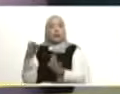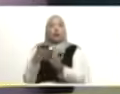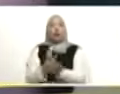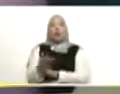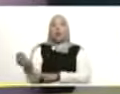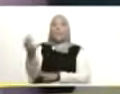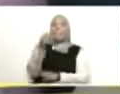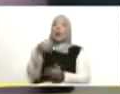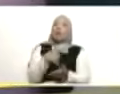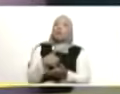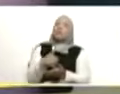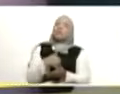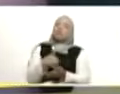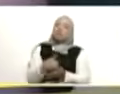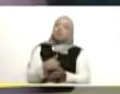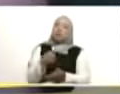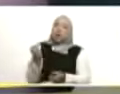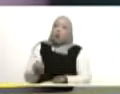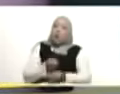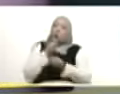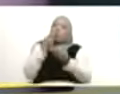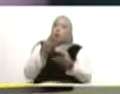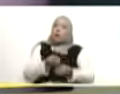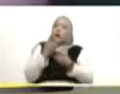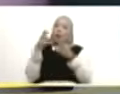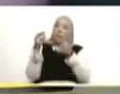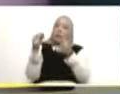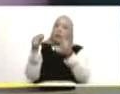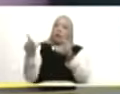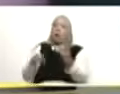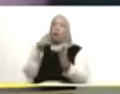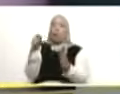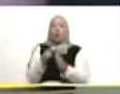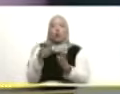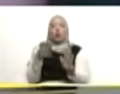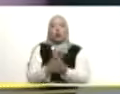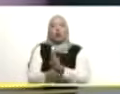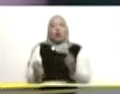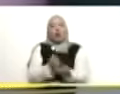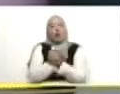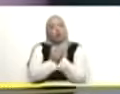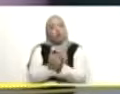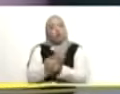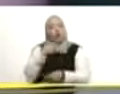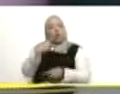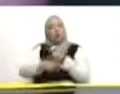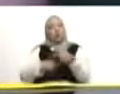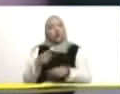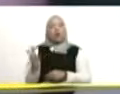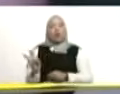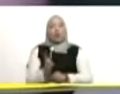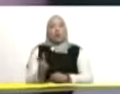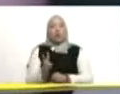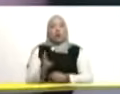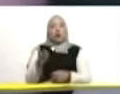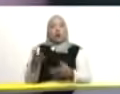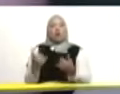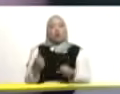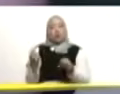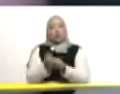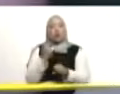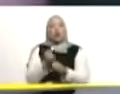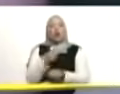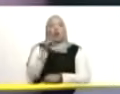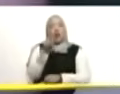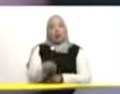más vulnerables y llevar el mensaje de la esperanza, de la espiritualidad y del amor entre prójimos. Y decimos